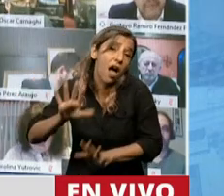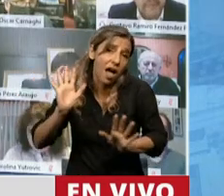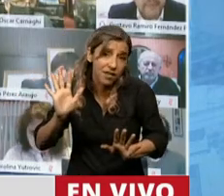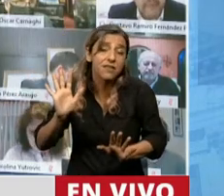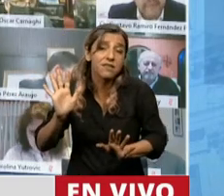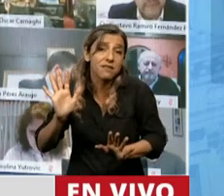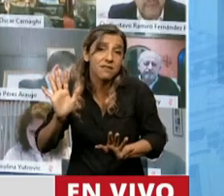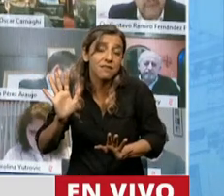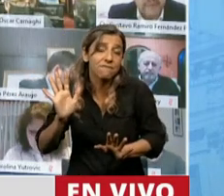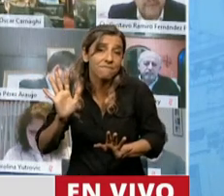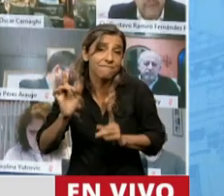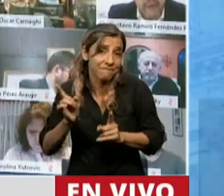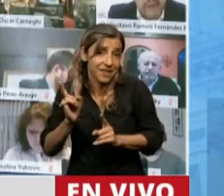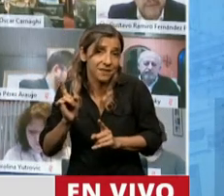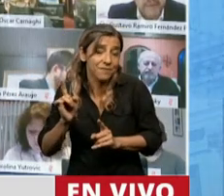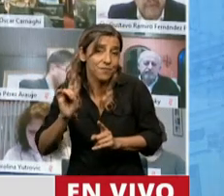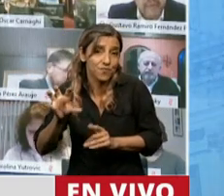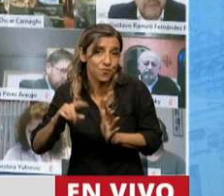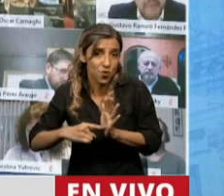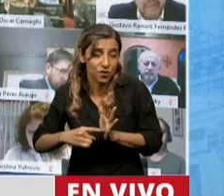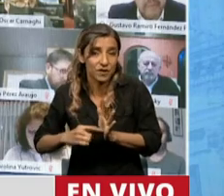mi abuelo en el conurbano bonaerense.